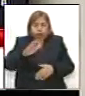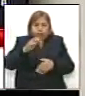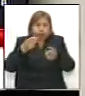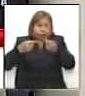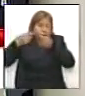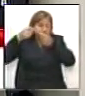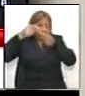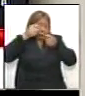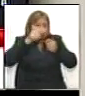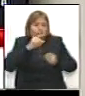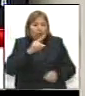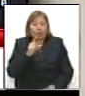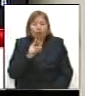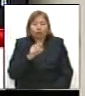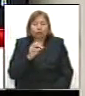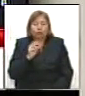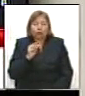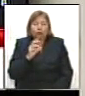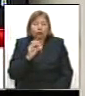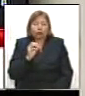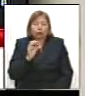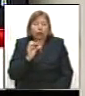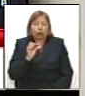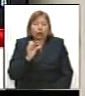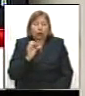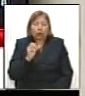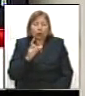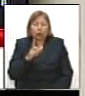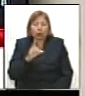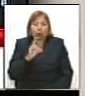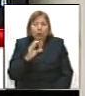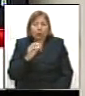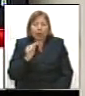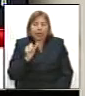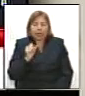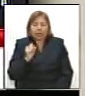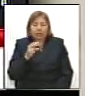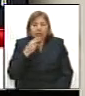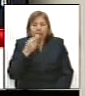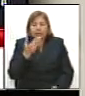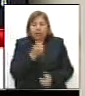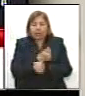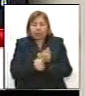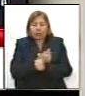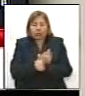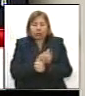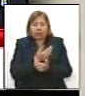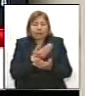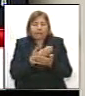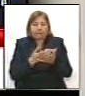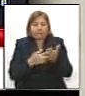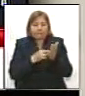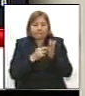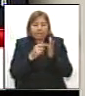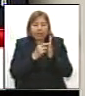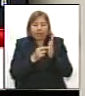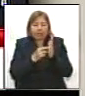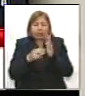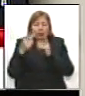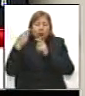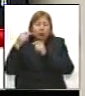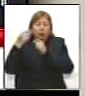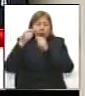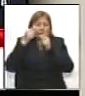de Sondondo, ubicado en la provincia de Lucanas, departamento de Ayacucho, en el Plan Estratégico Regional de Turismo,